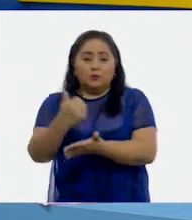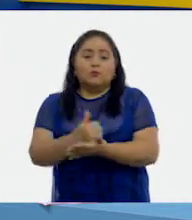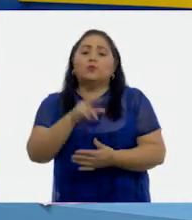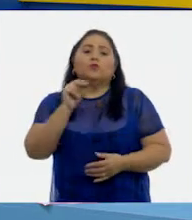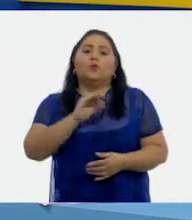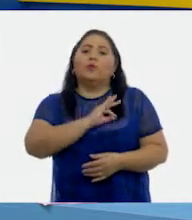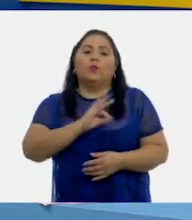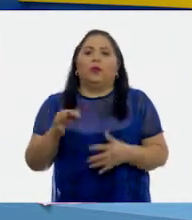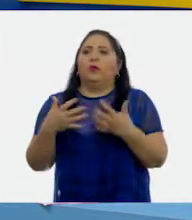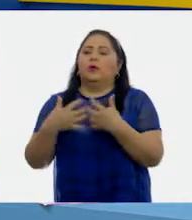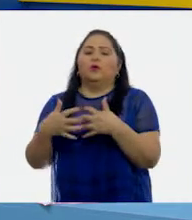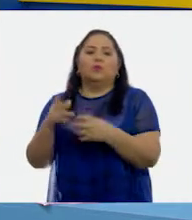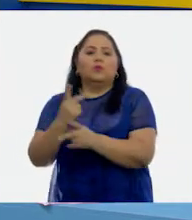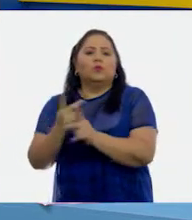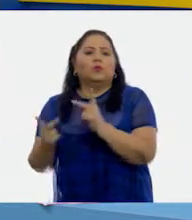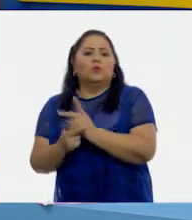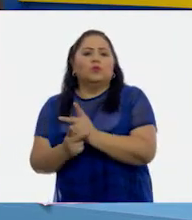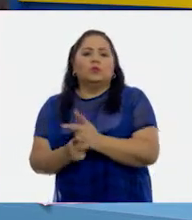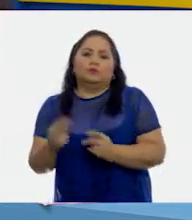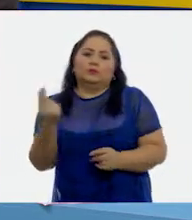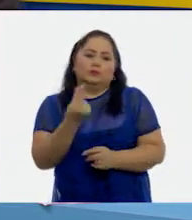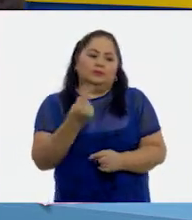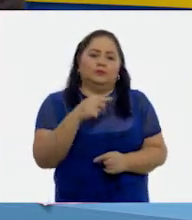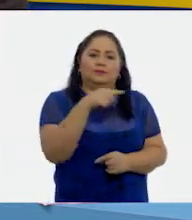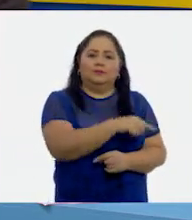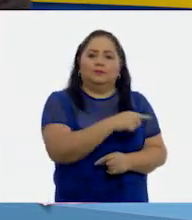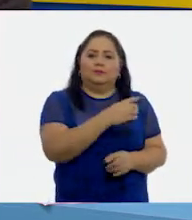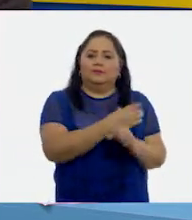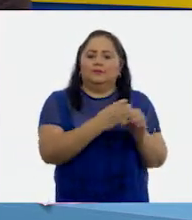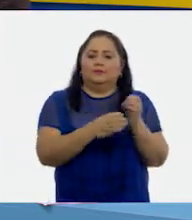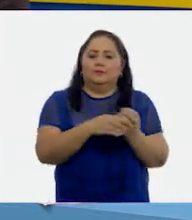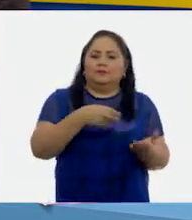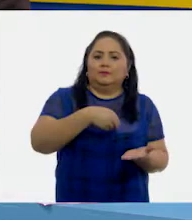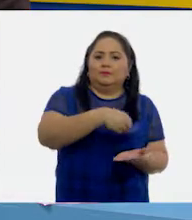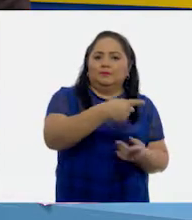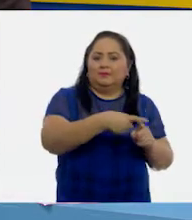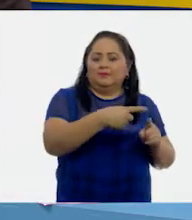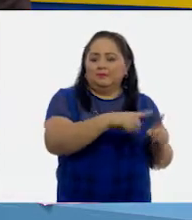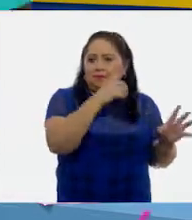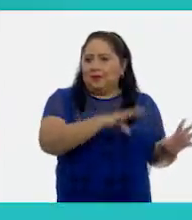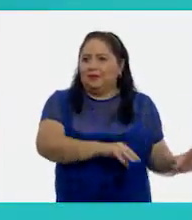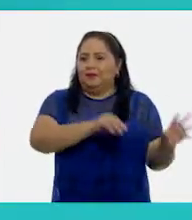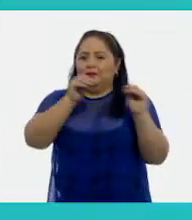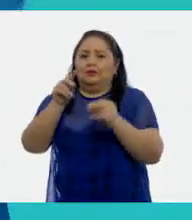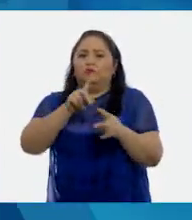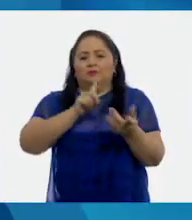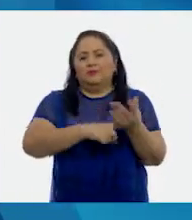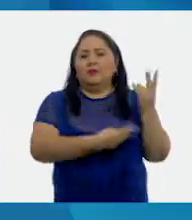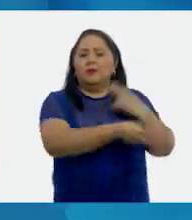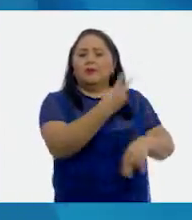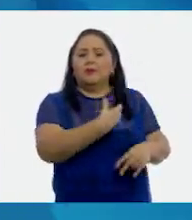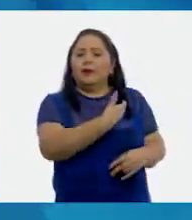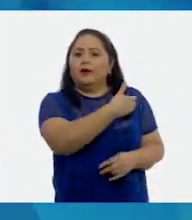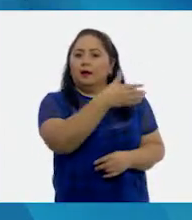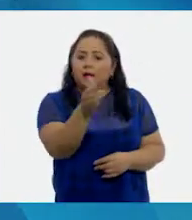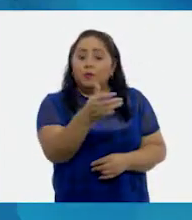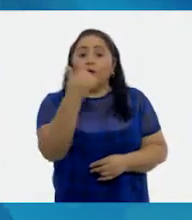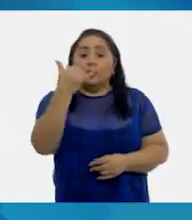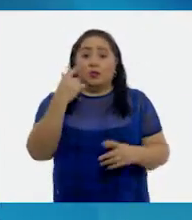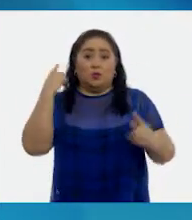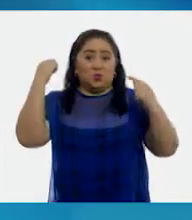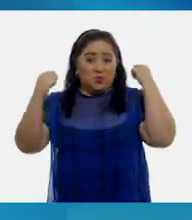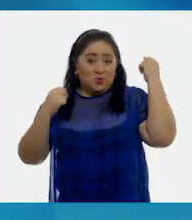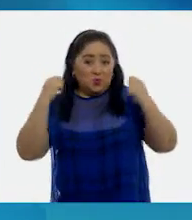podría fabricar sus productos sin la materia prima que se genera en el campo. Y los sitios